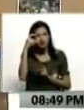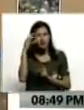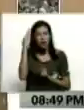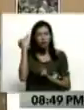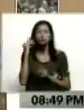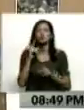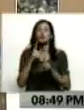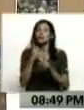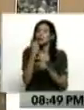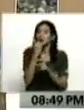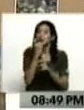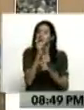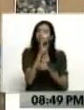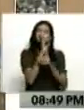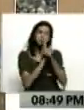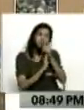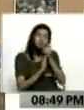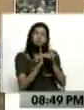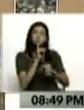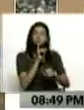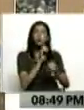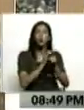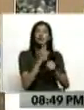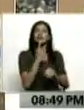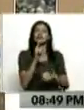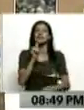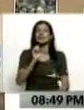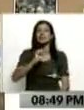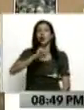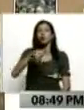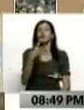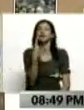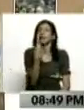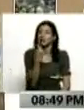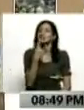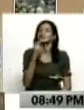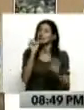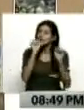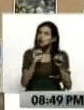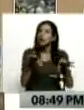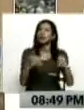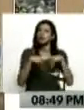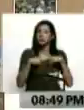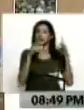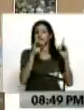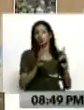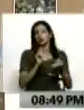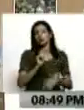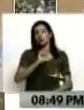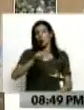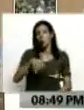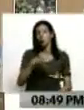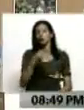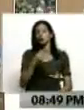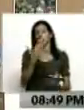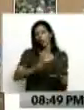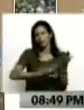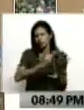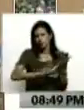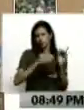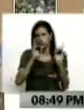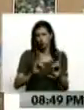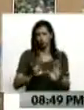que debía someterse a al tsj al dictamen del tsj acatar la sentencia del